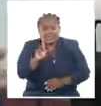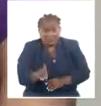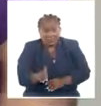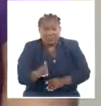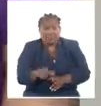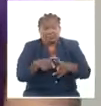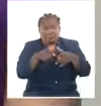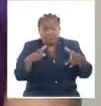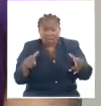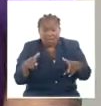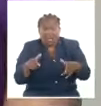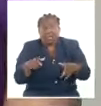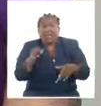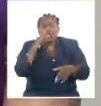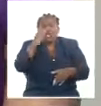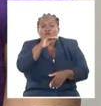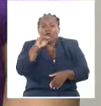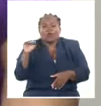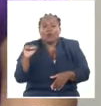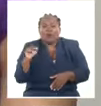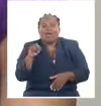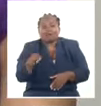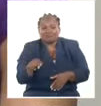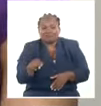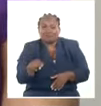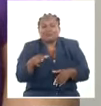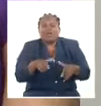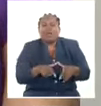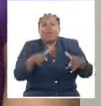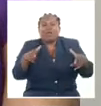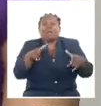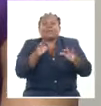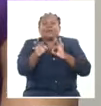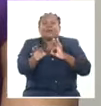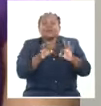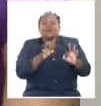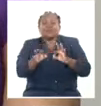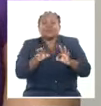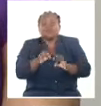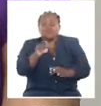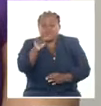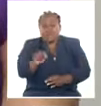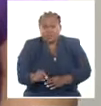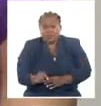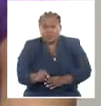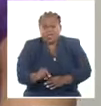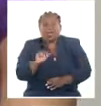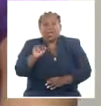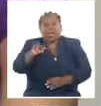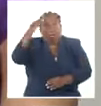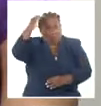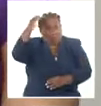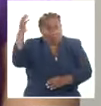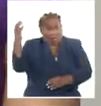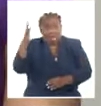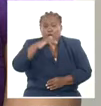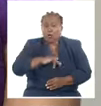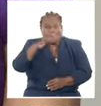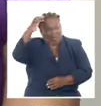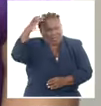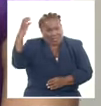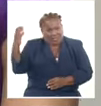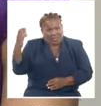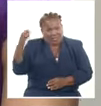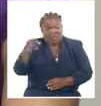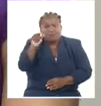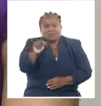de aplicación de la norma. Aquí se amplía la protección a estos sujetos, tanto en el sector estatal como en el no estatal,